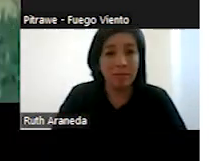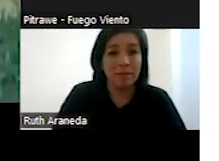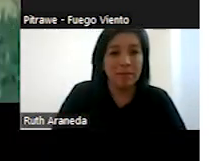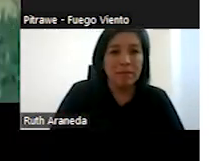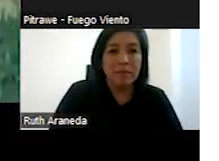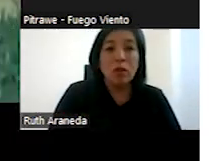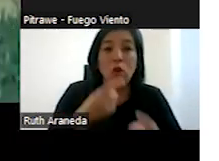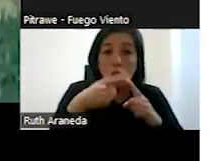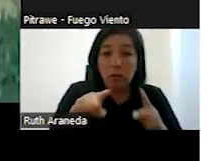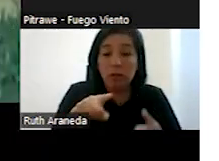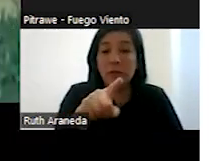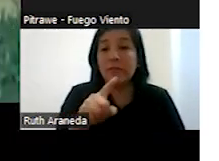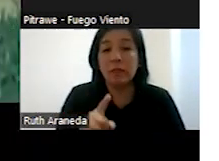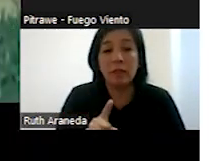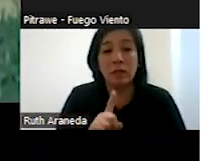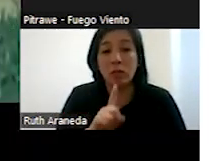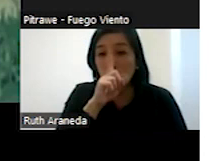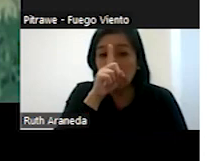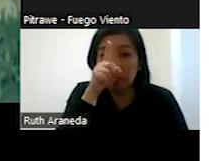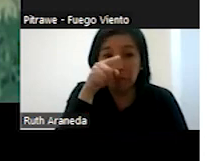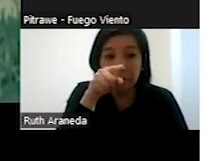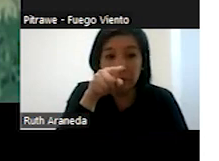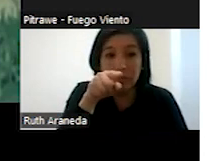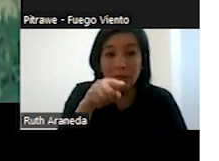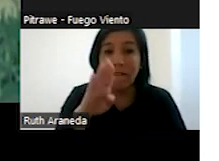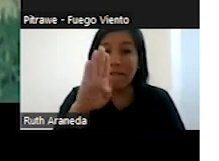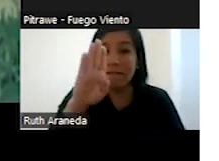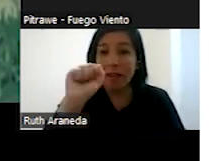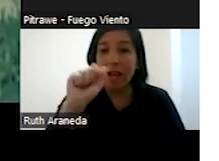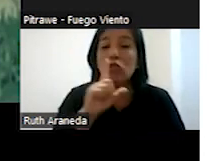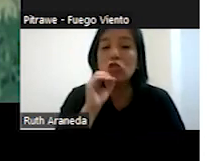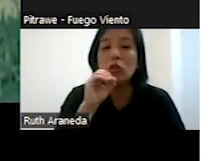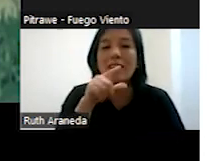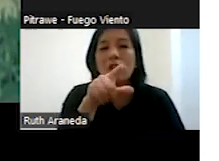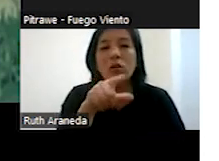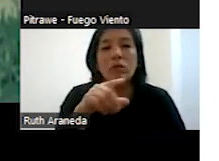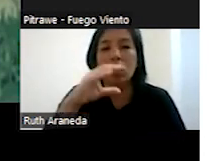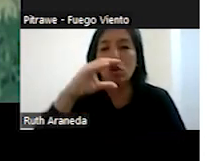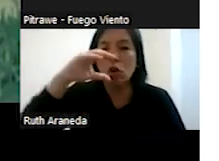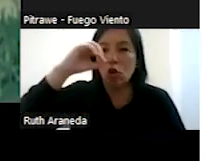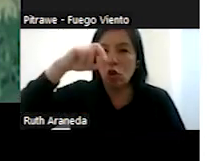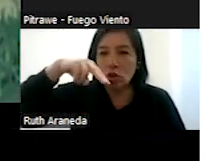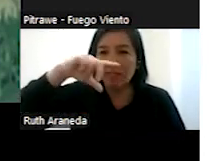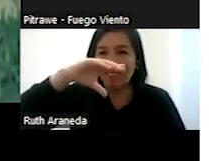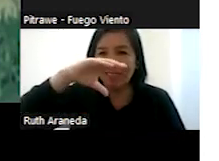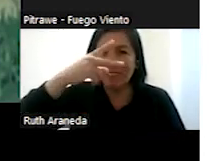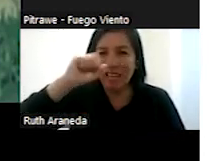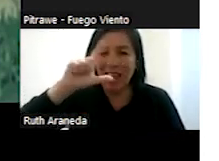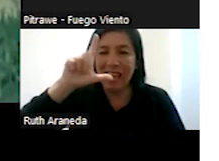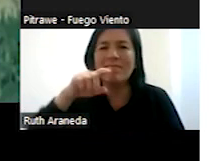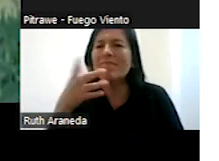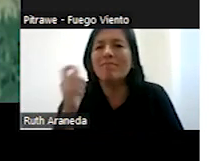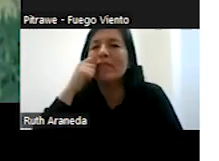Una de las características de los contextos vato son los conchales. Son esta acumulación de